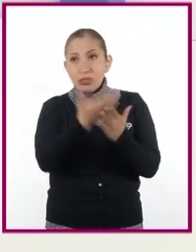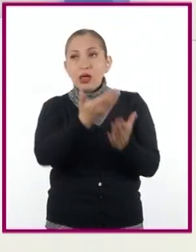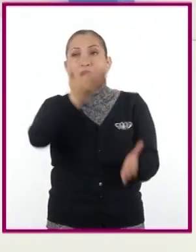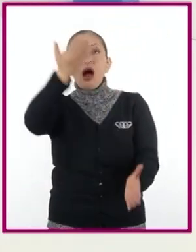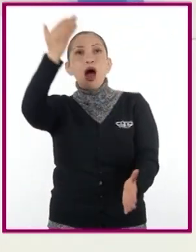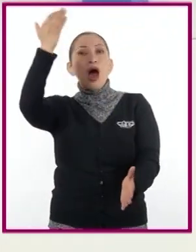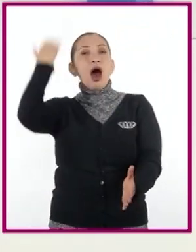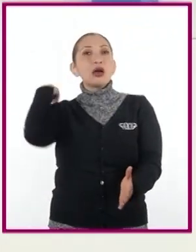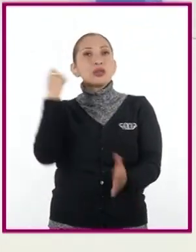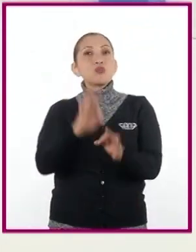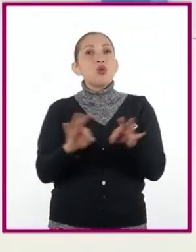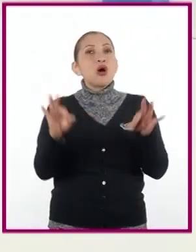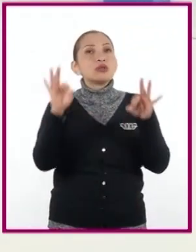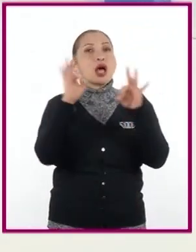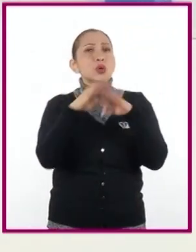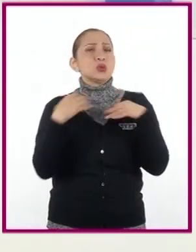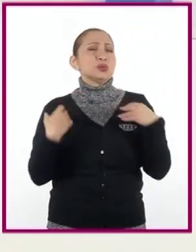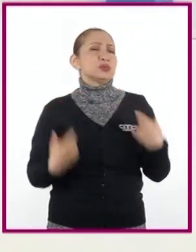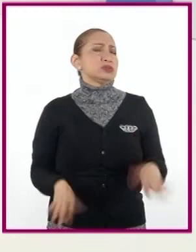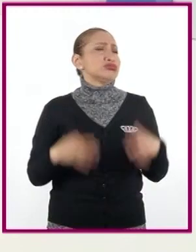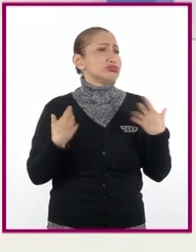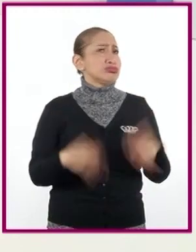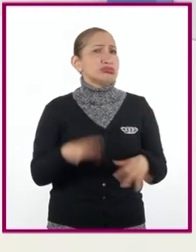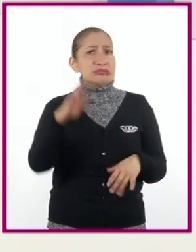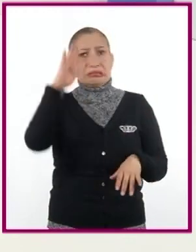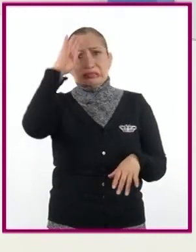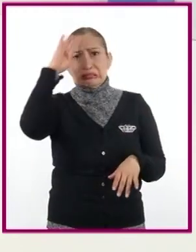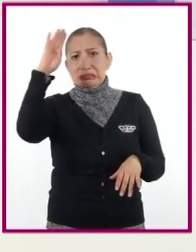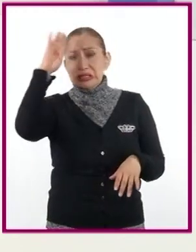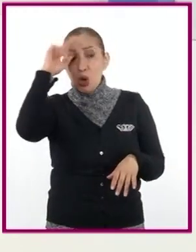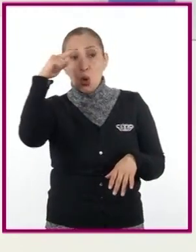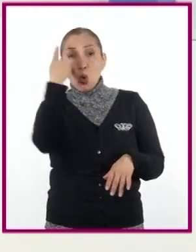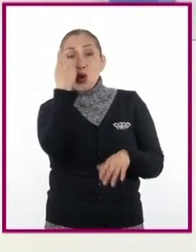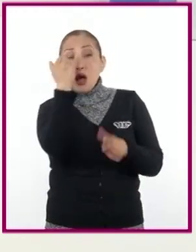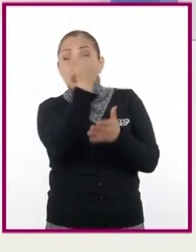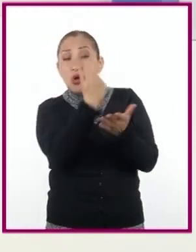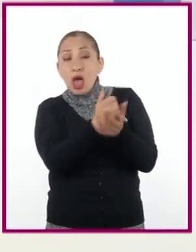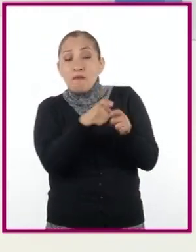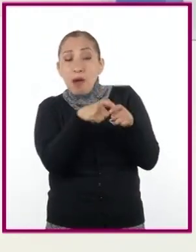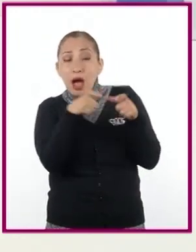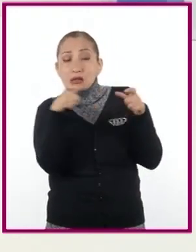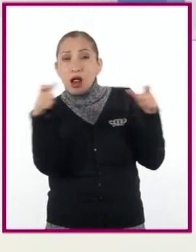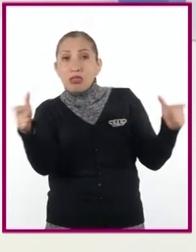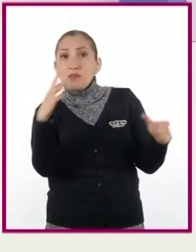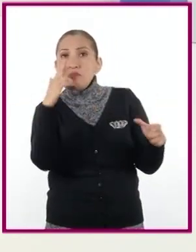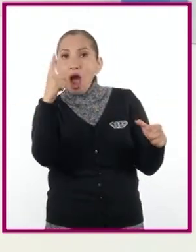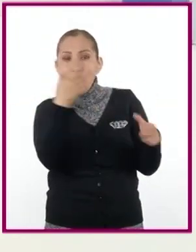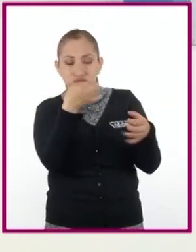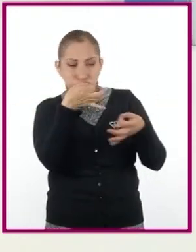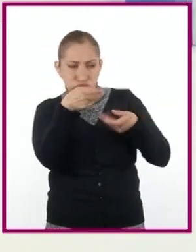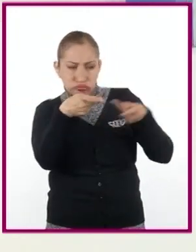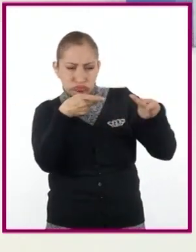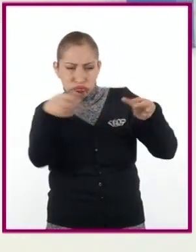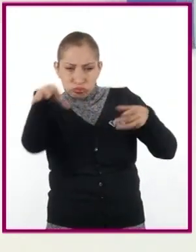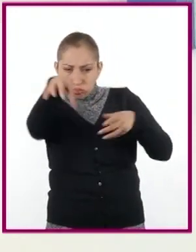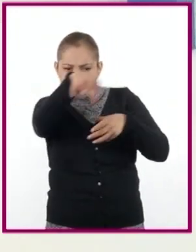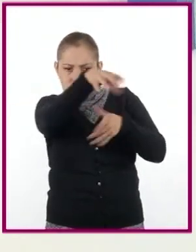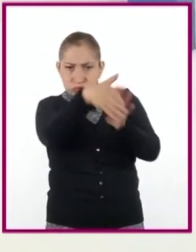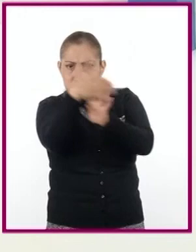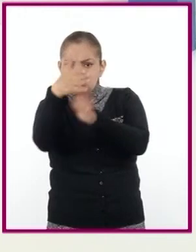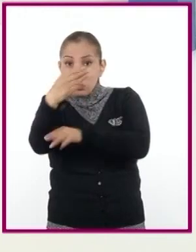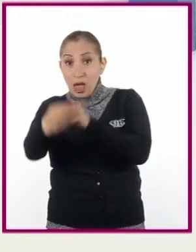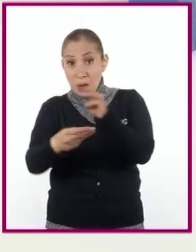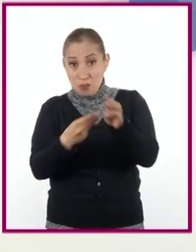de esplendor debe haber sido alucinante, una de las ciudades más grandes y mejor trazadas de todo el